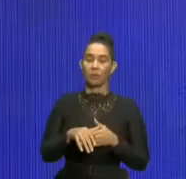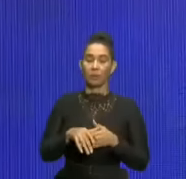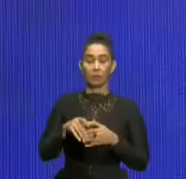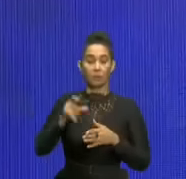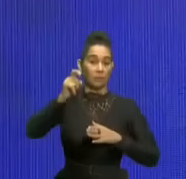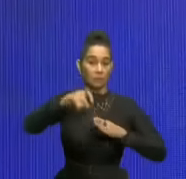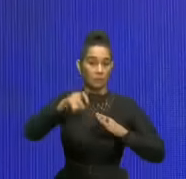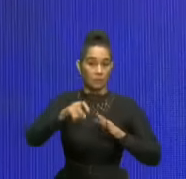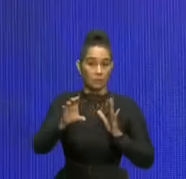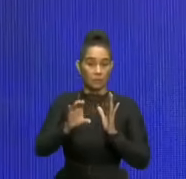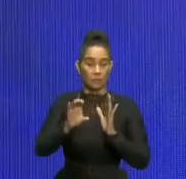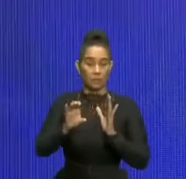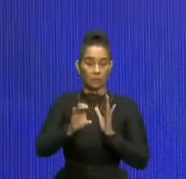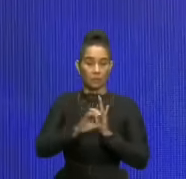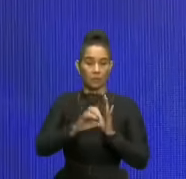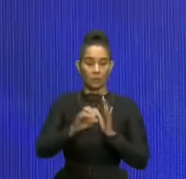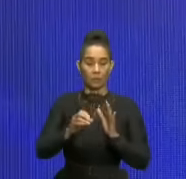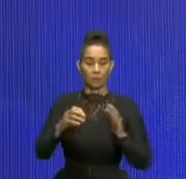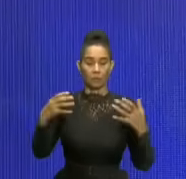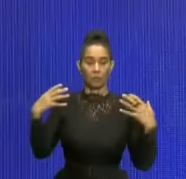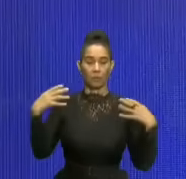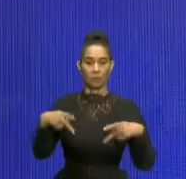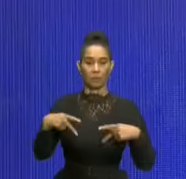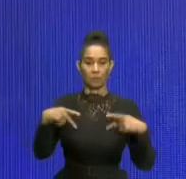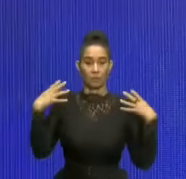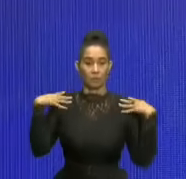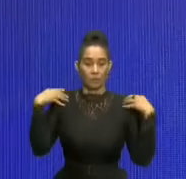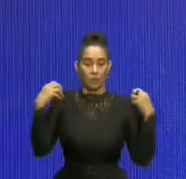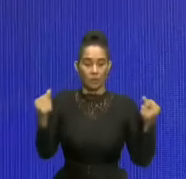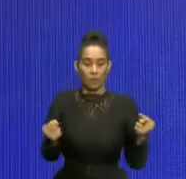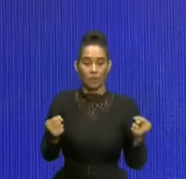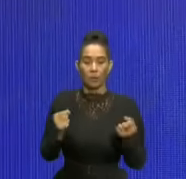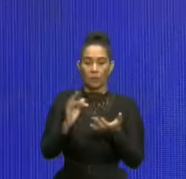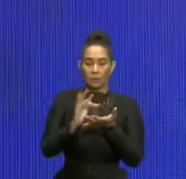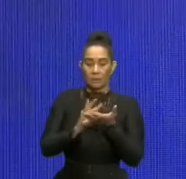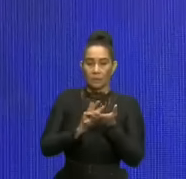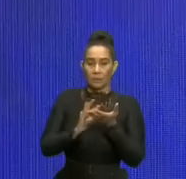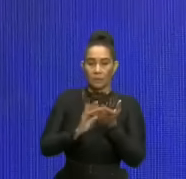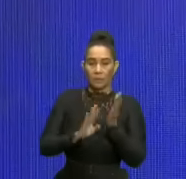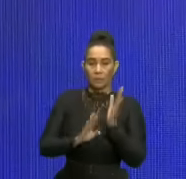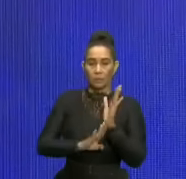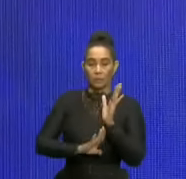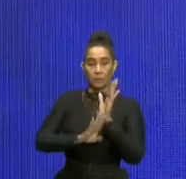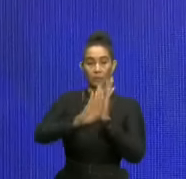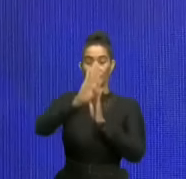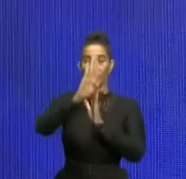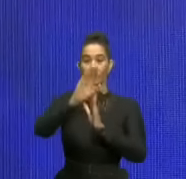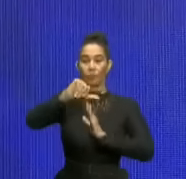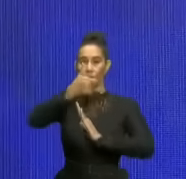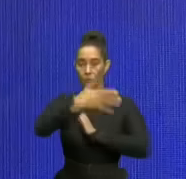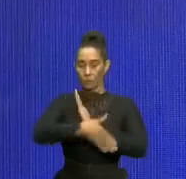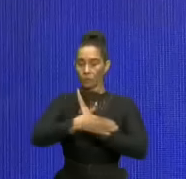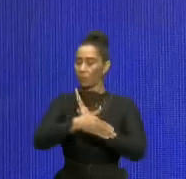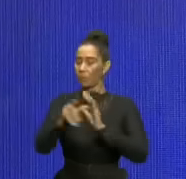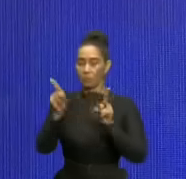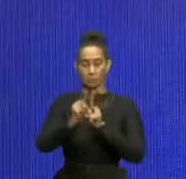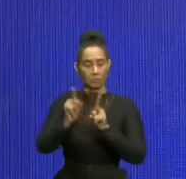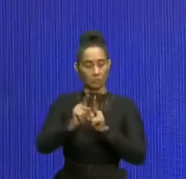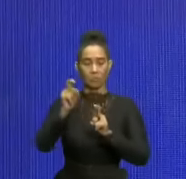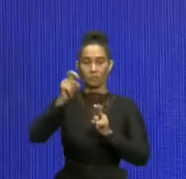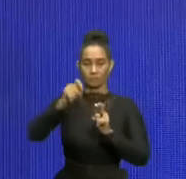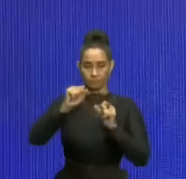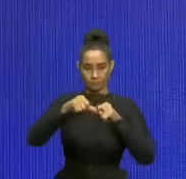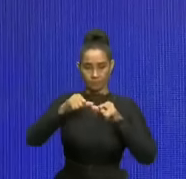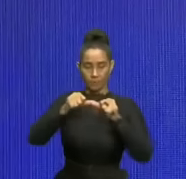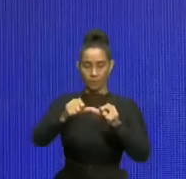es necesario para salvarle la vida, el tratamiento más avanzado que existe, pues lo vamos a hacer también y se está